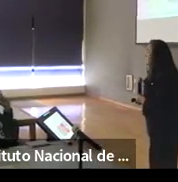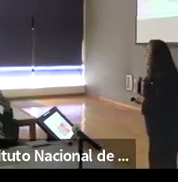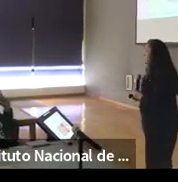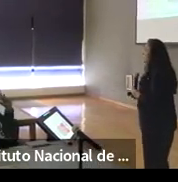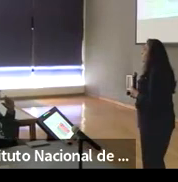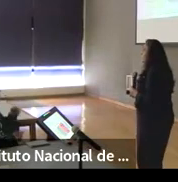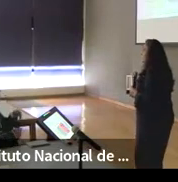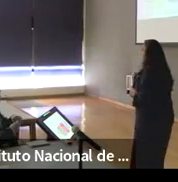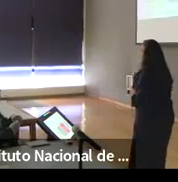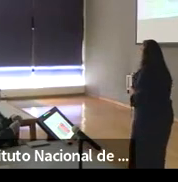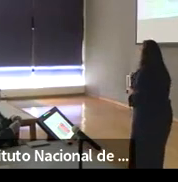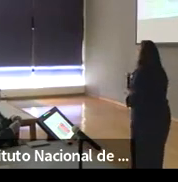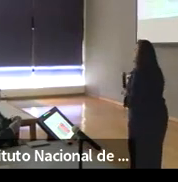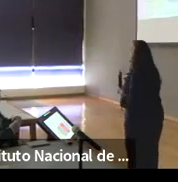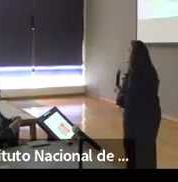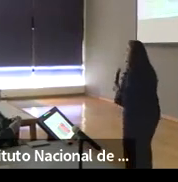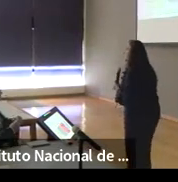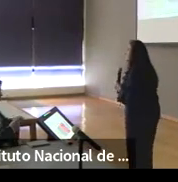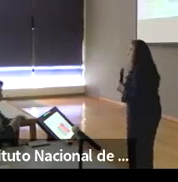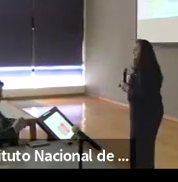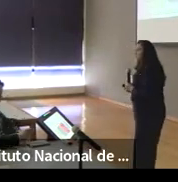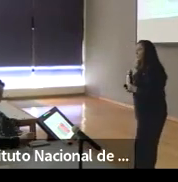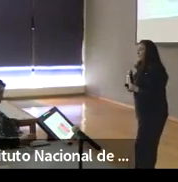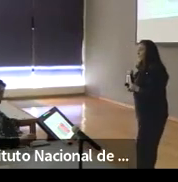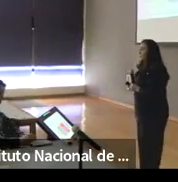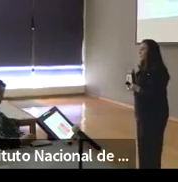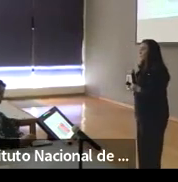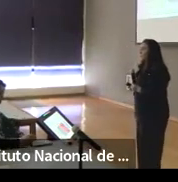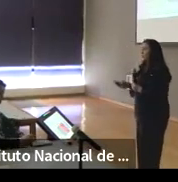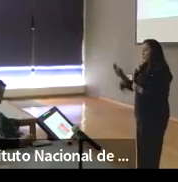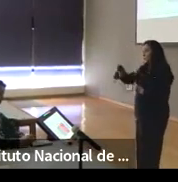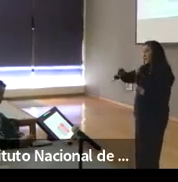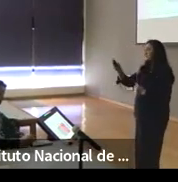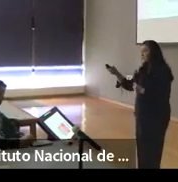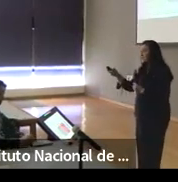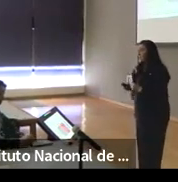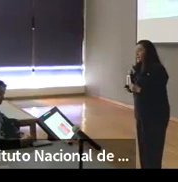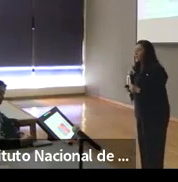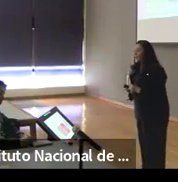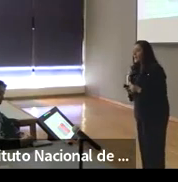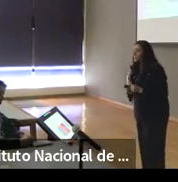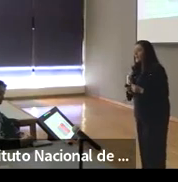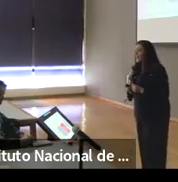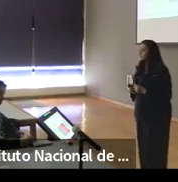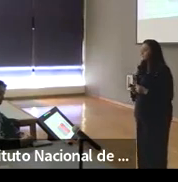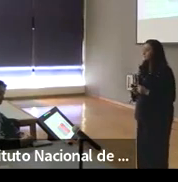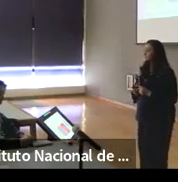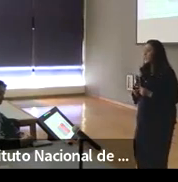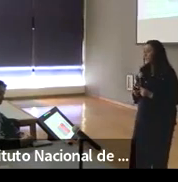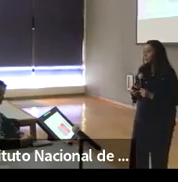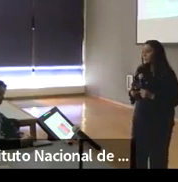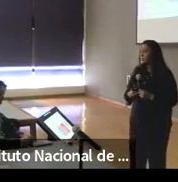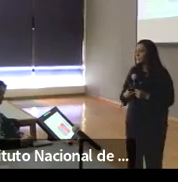si hay un conflicto entre dos personas que tú tengas a tu cargo porque una le sacó la lengua a la otra